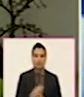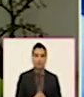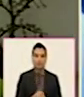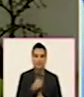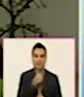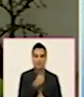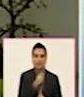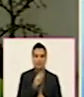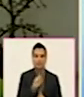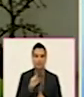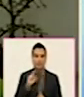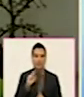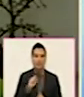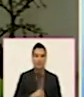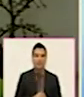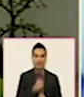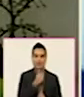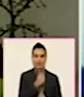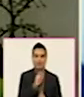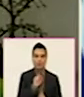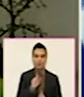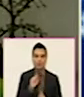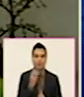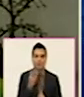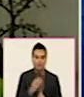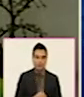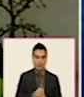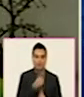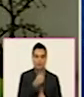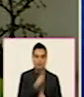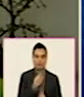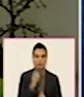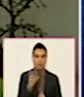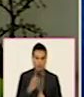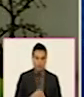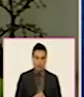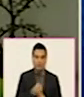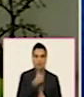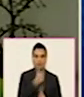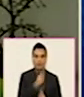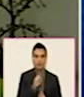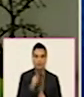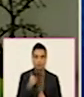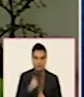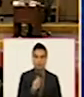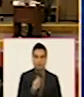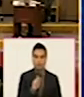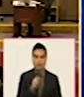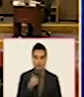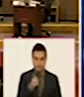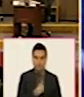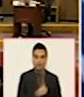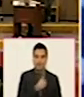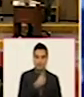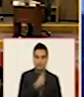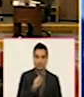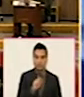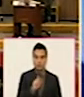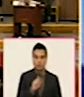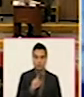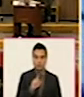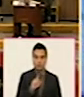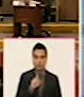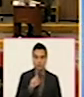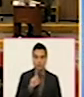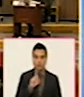no avanza hacia un buen puerto el proceso electoral. Ahora, pues tendrá que ser eventualmente el Tribunal Electoral el que determine, sí, cuáles son las